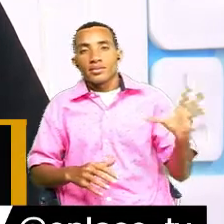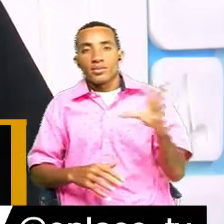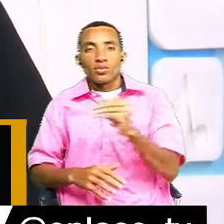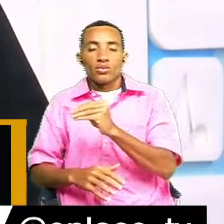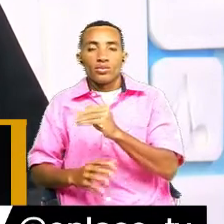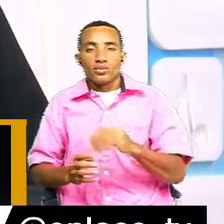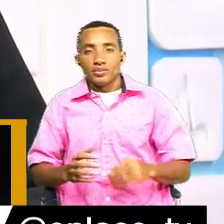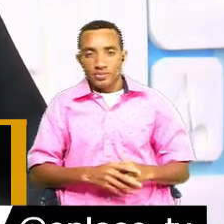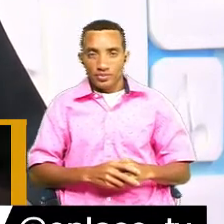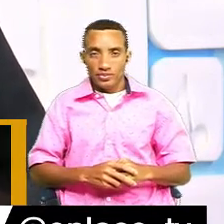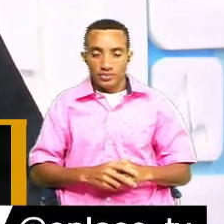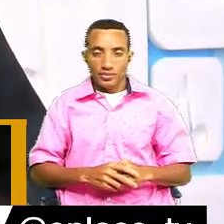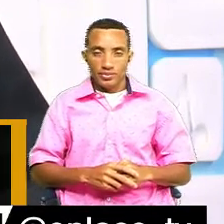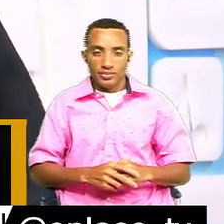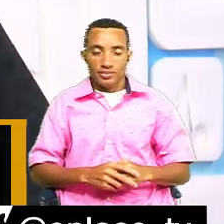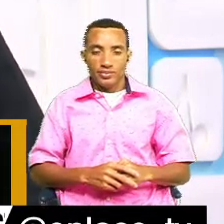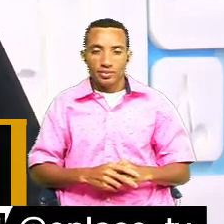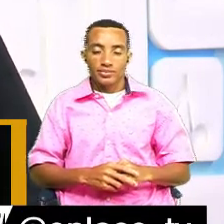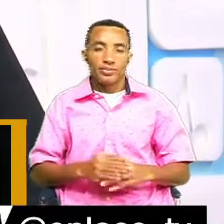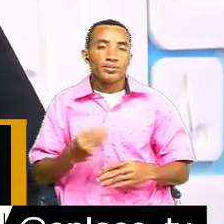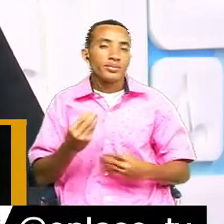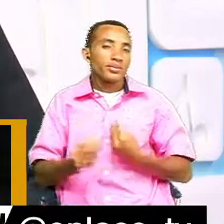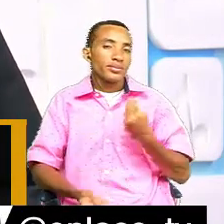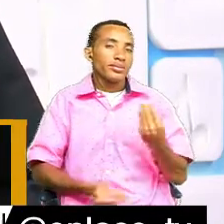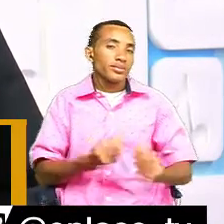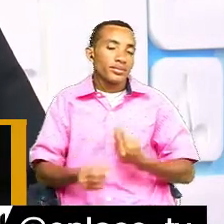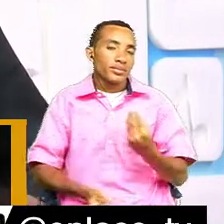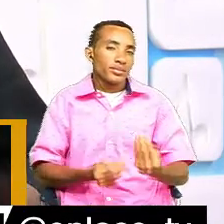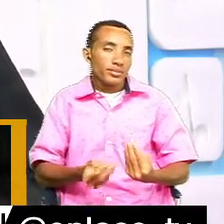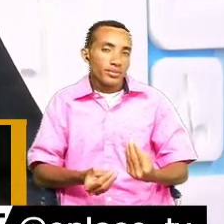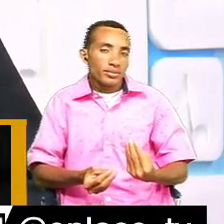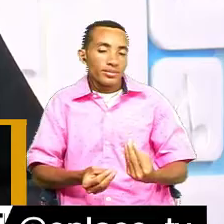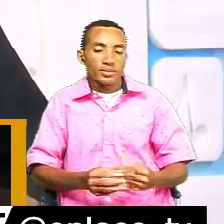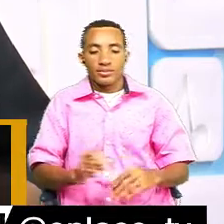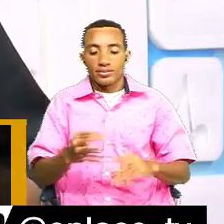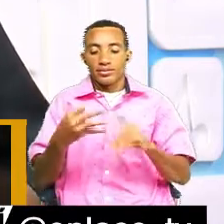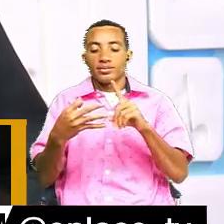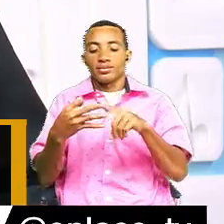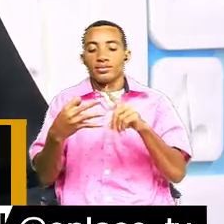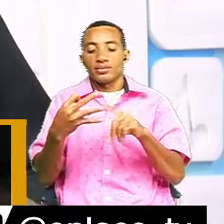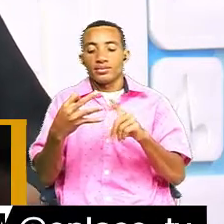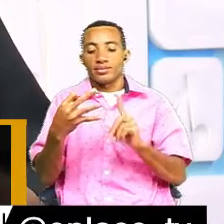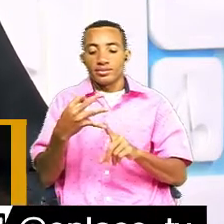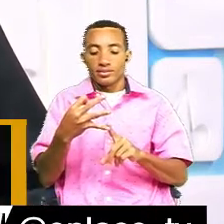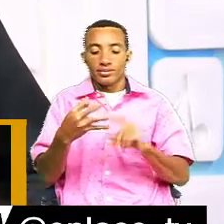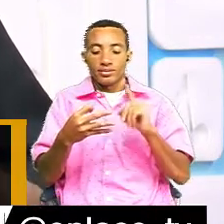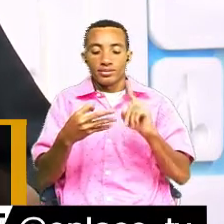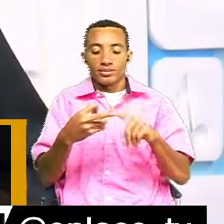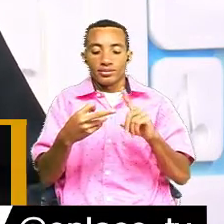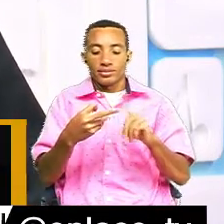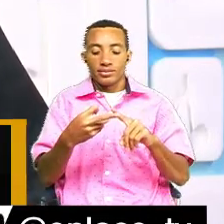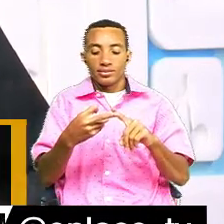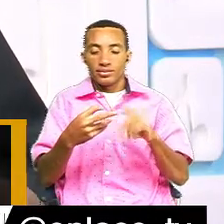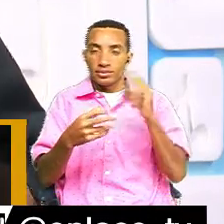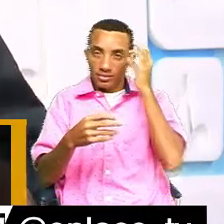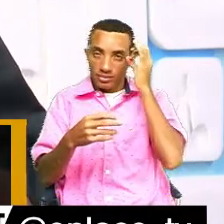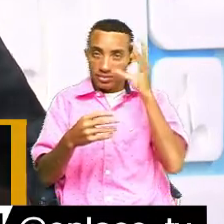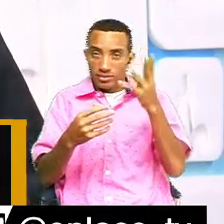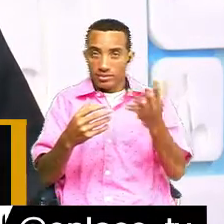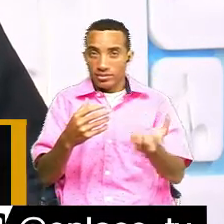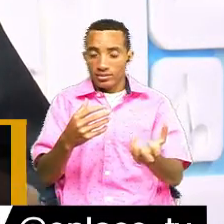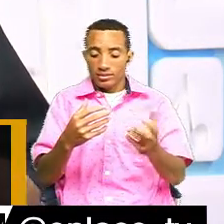Pastorales. ¿Qué pretendemos con esta actividad? Tres cositas. Uno, lograr una integración parroquial